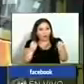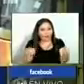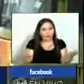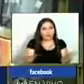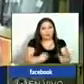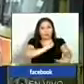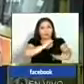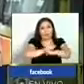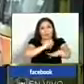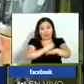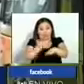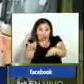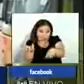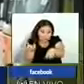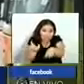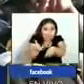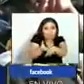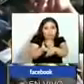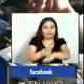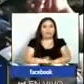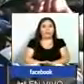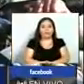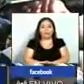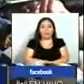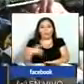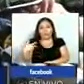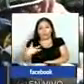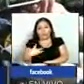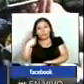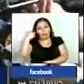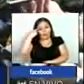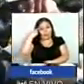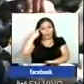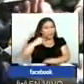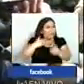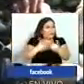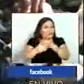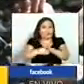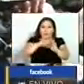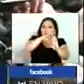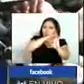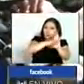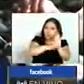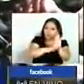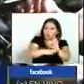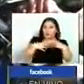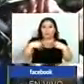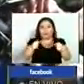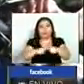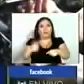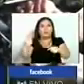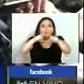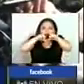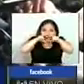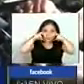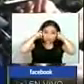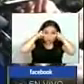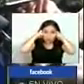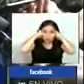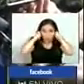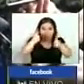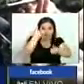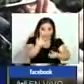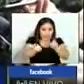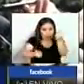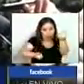aglomeraciones que deriven en contagios. Vamos a tomar diferentes medidas sanitarias, como por ejemplo el uso de mascarilla de cada uno de los